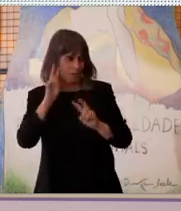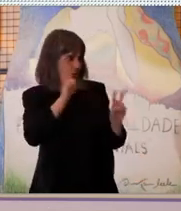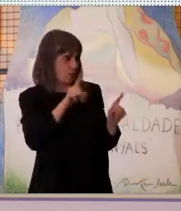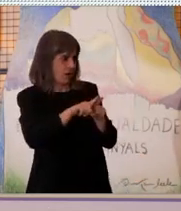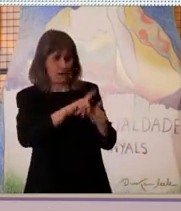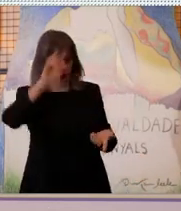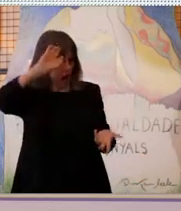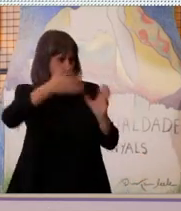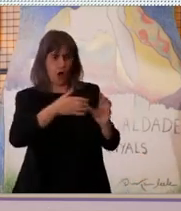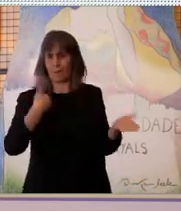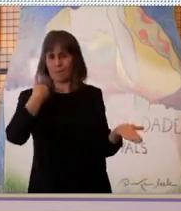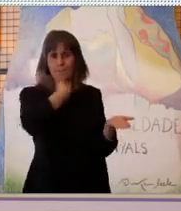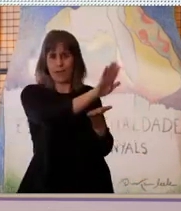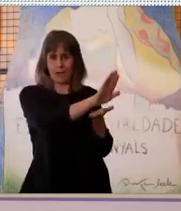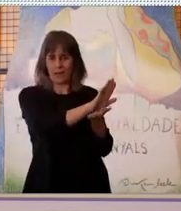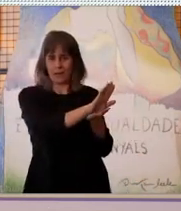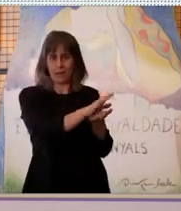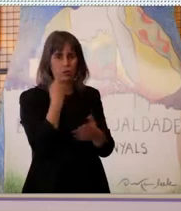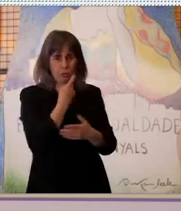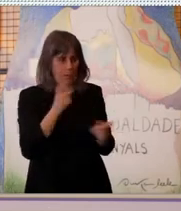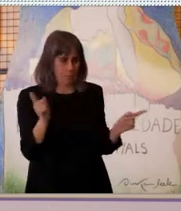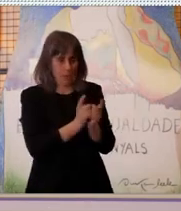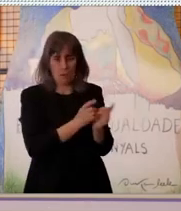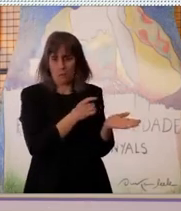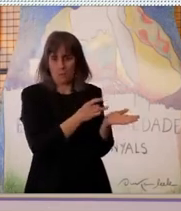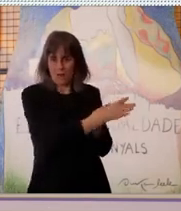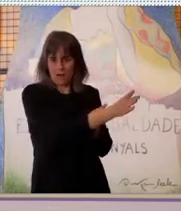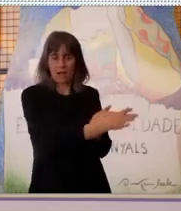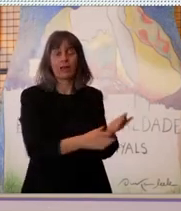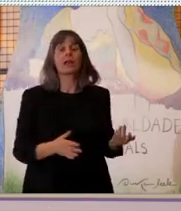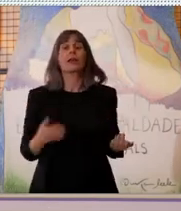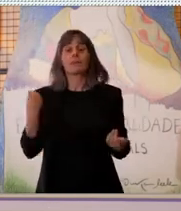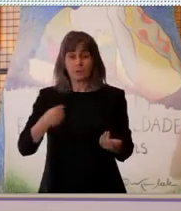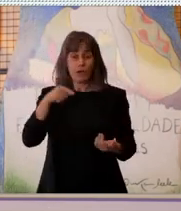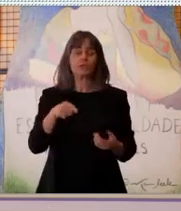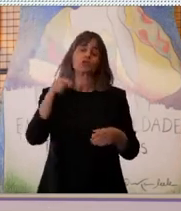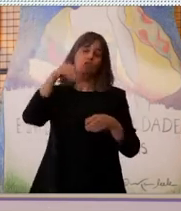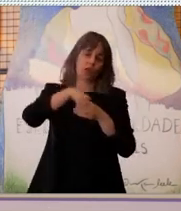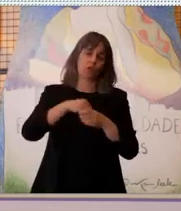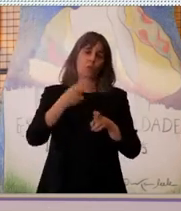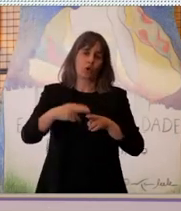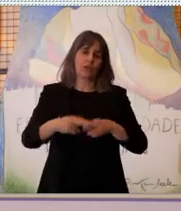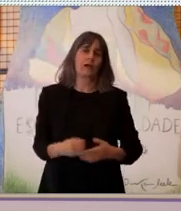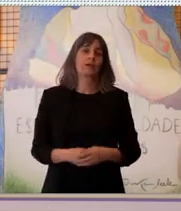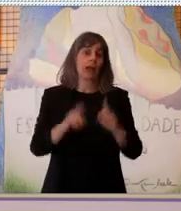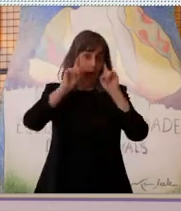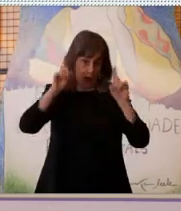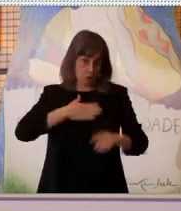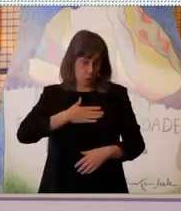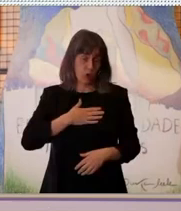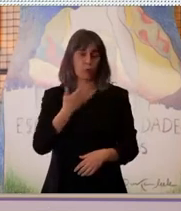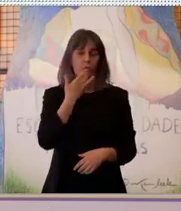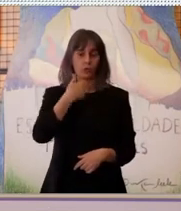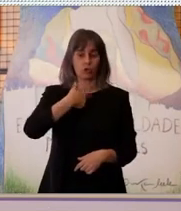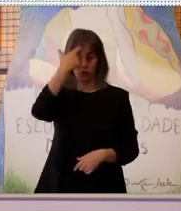O sea duraría un minuto y medio o sea es imposible no decir y así ocurre dentro de la política y es mi caso cuando como como